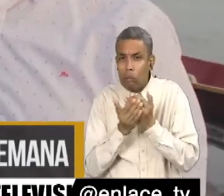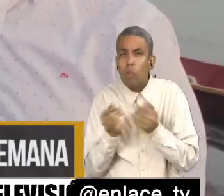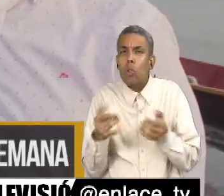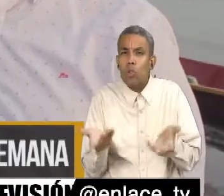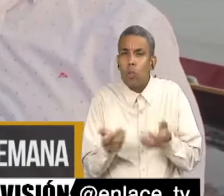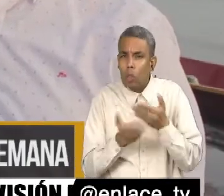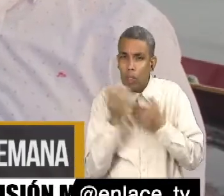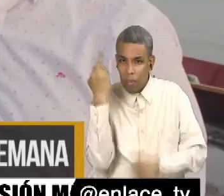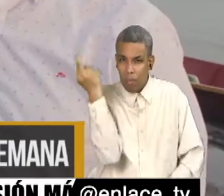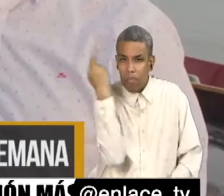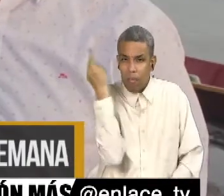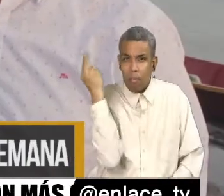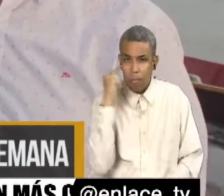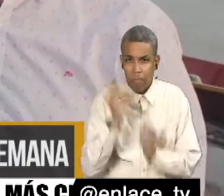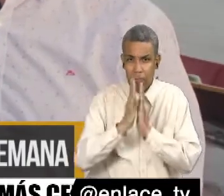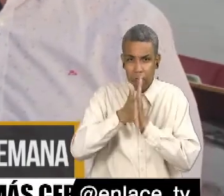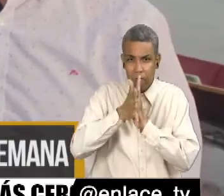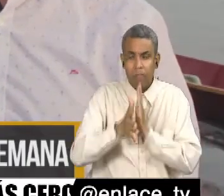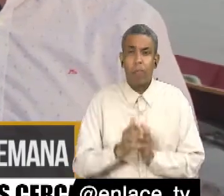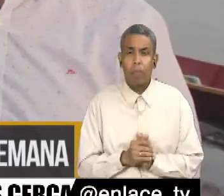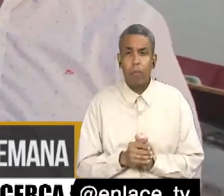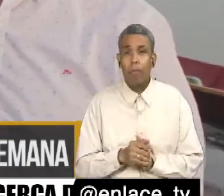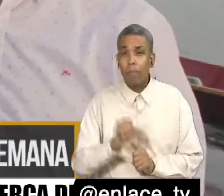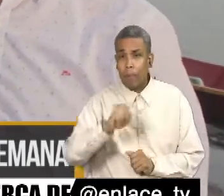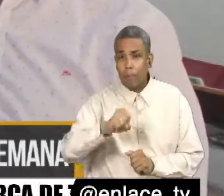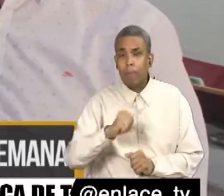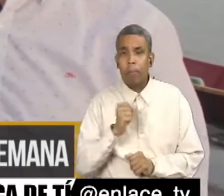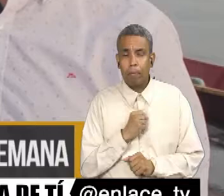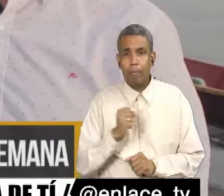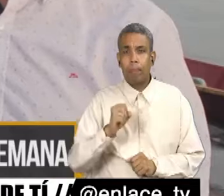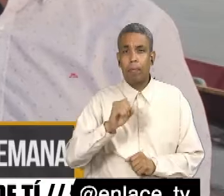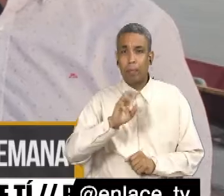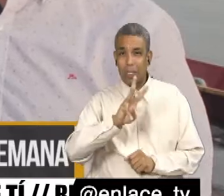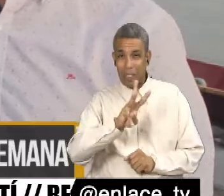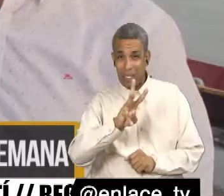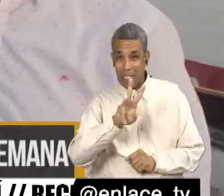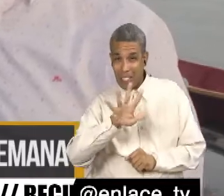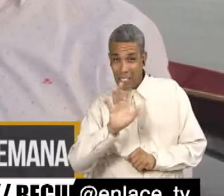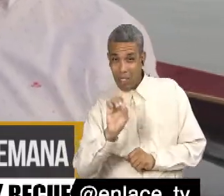que se registre, incluso inundación. Bueno, tenemos la línea, la